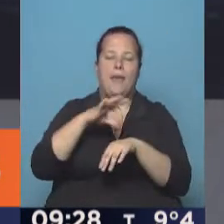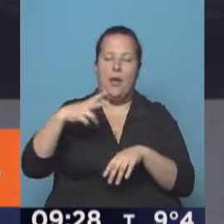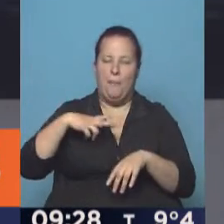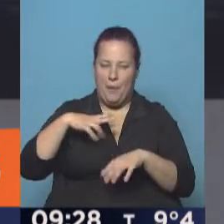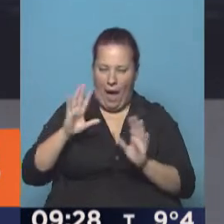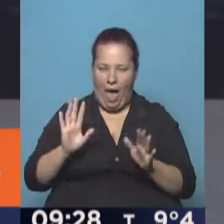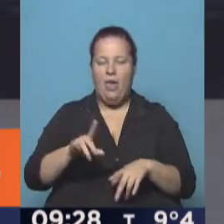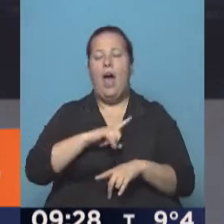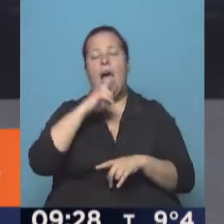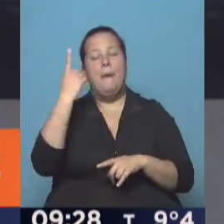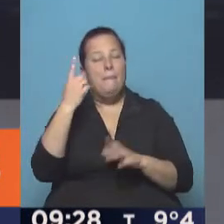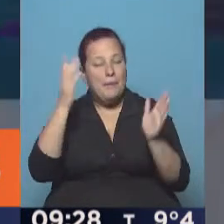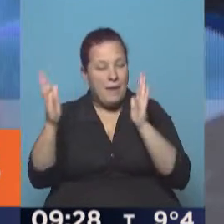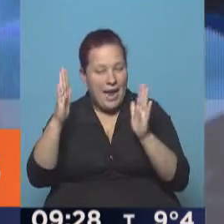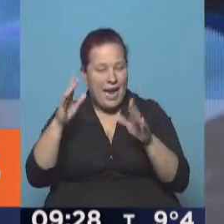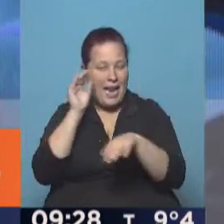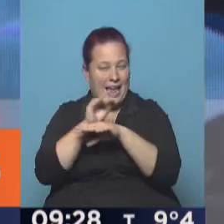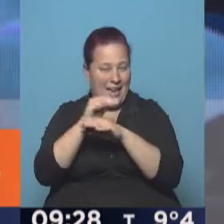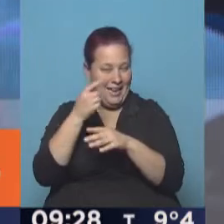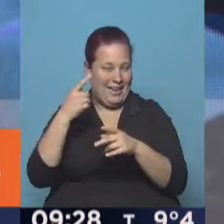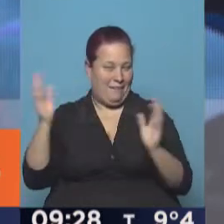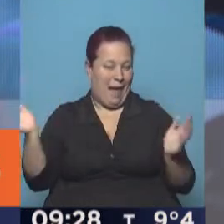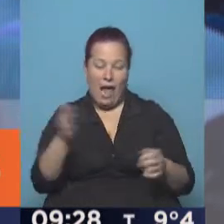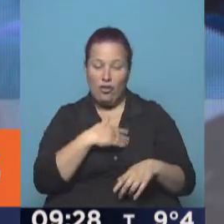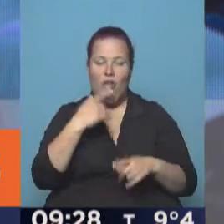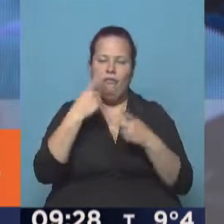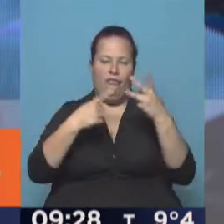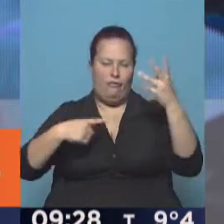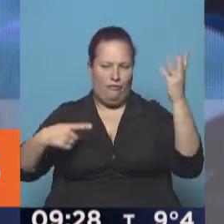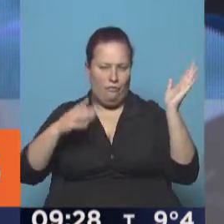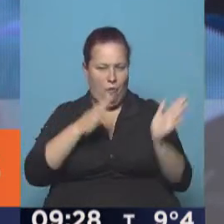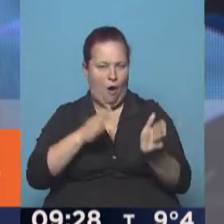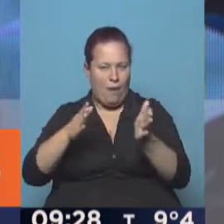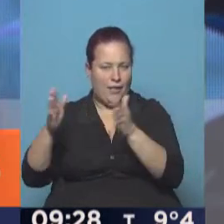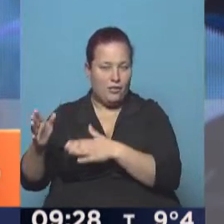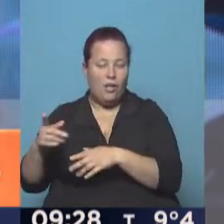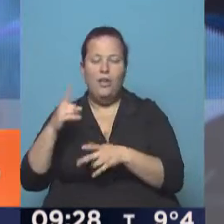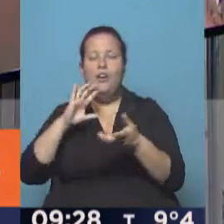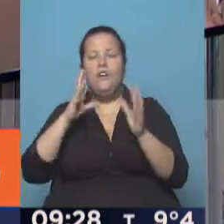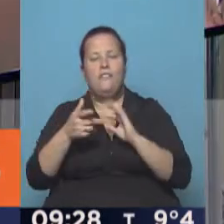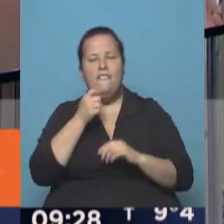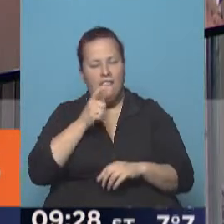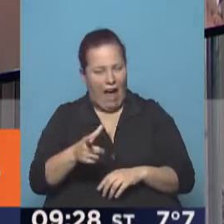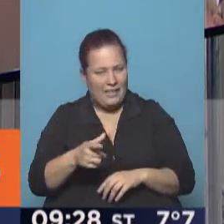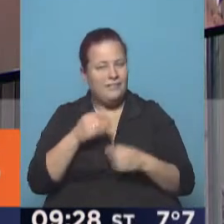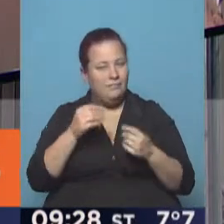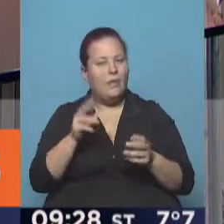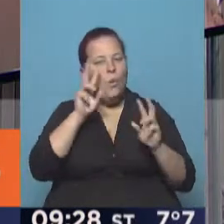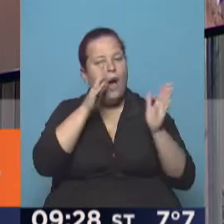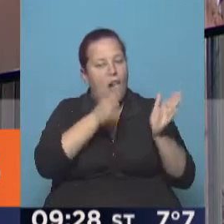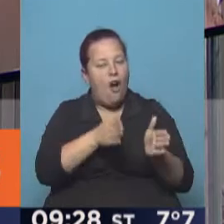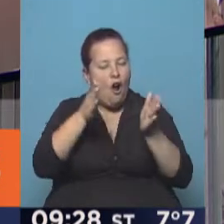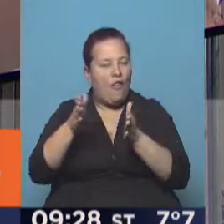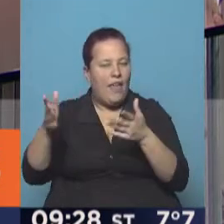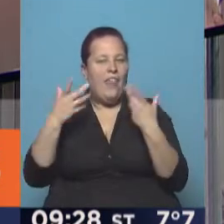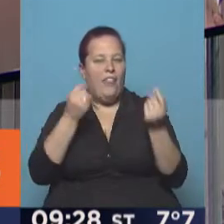prepaga. Y la primera etapa de esta cobertura universal, que tiene varias etapas, es una cosa que es muy sencilla, que es ordenarle